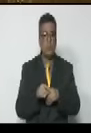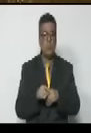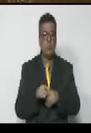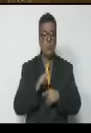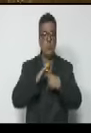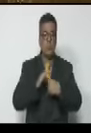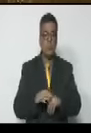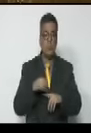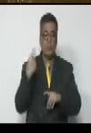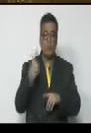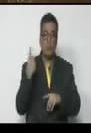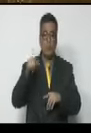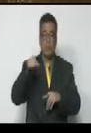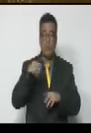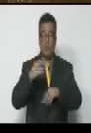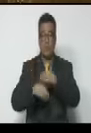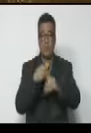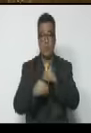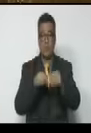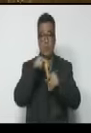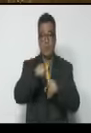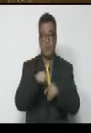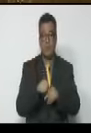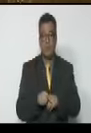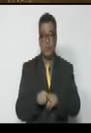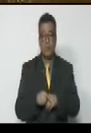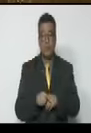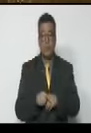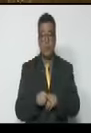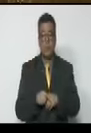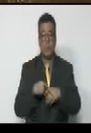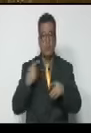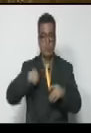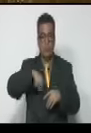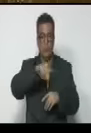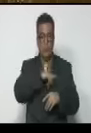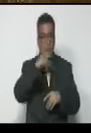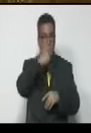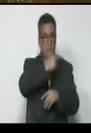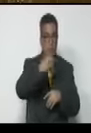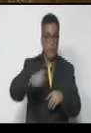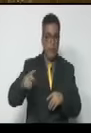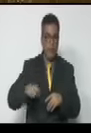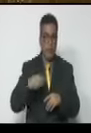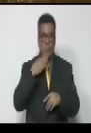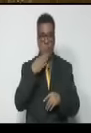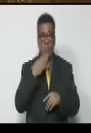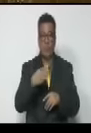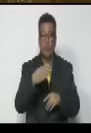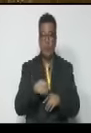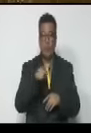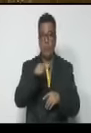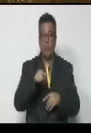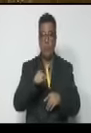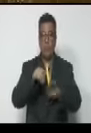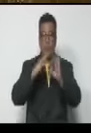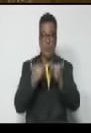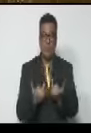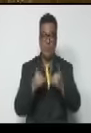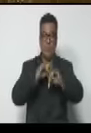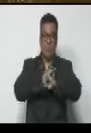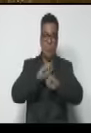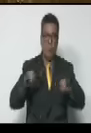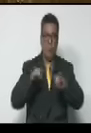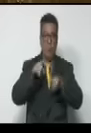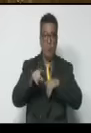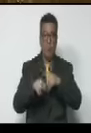coercitivas unilaterales impuestas ilegal y arbitrariamente contra nuestro pueblo y exigir el cese inmediato